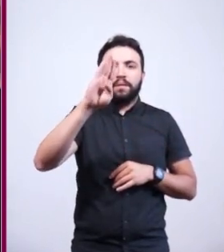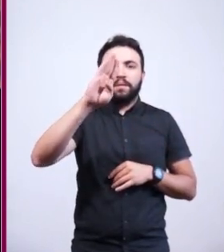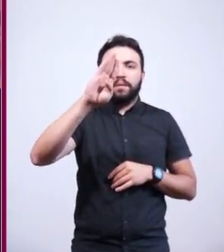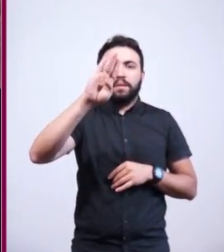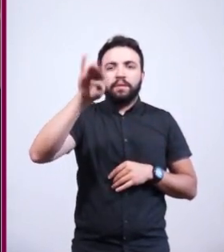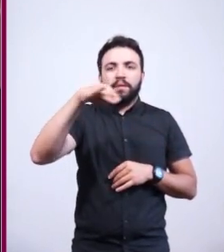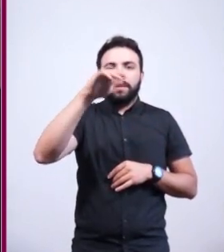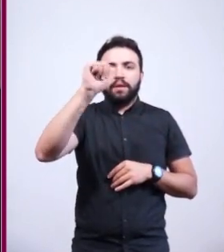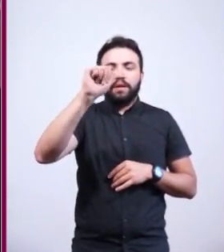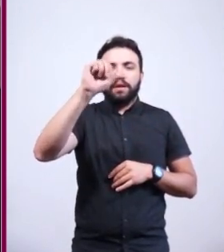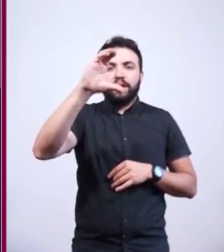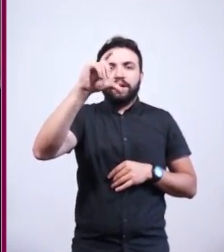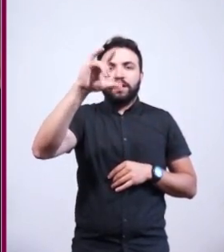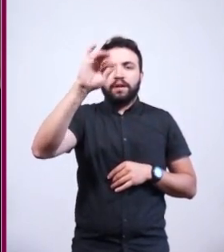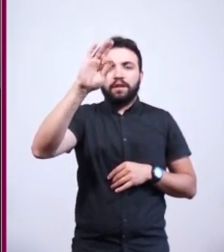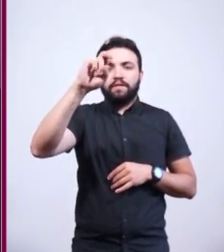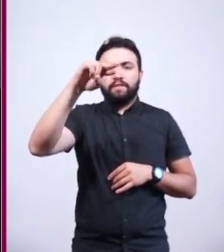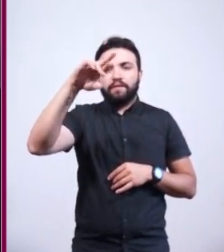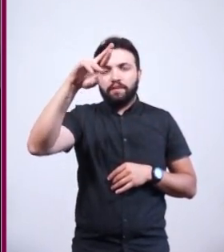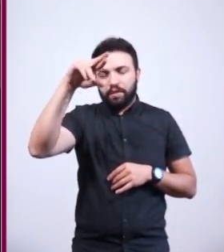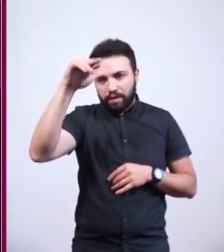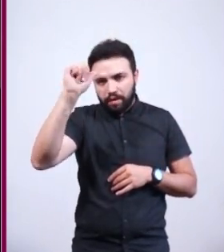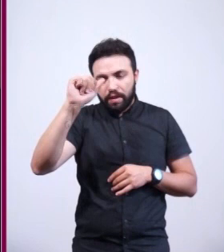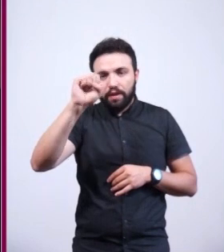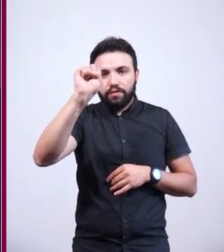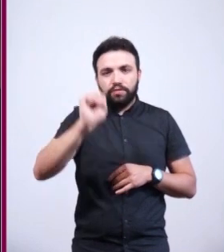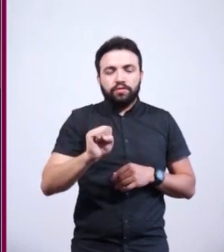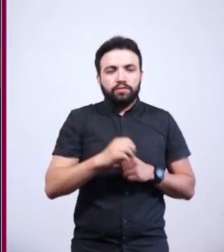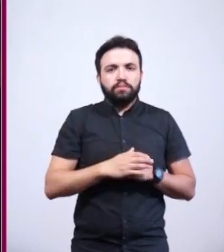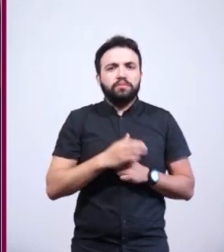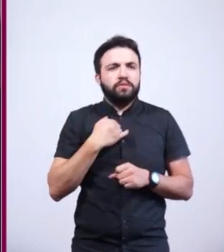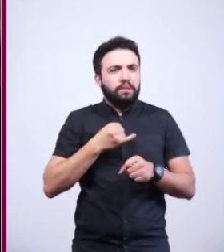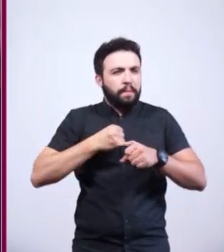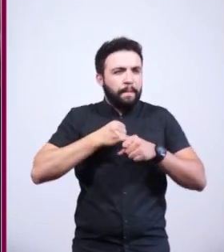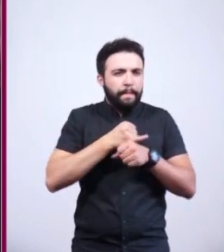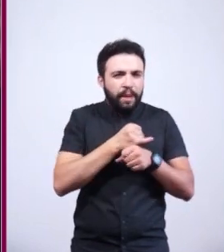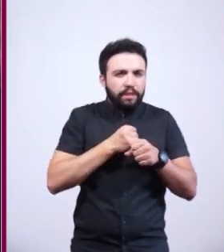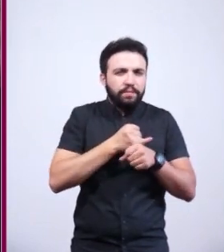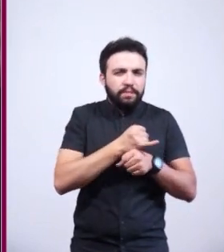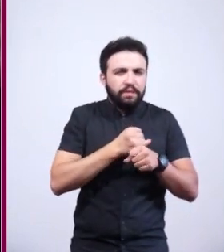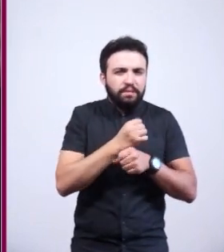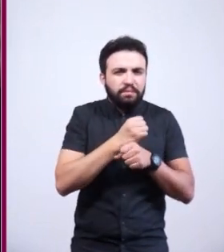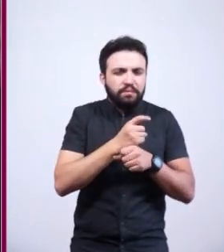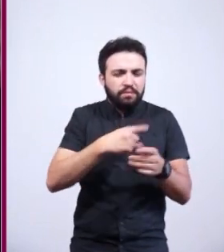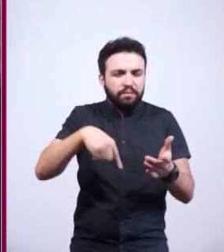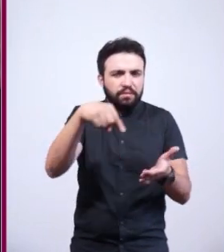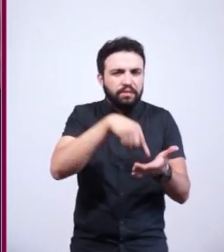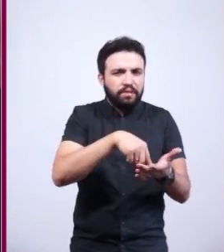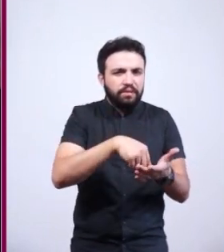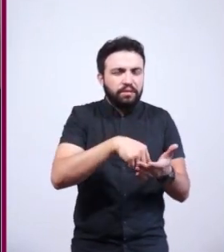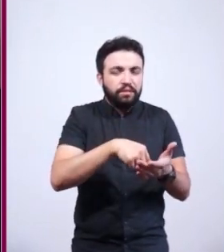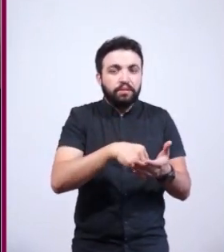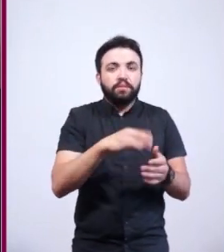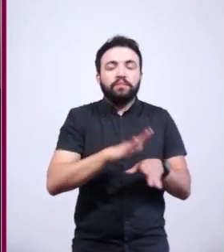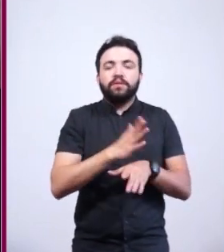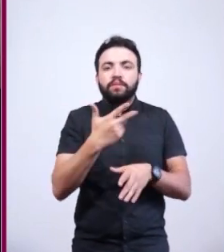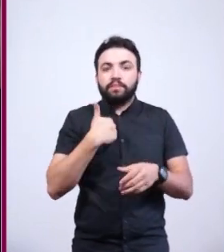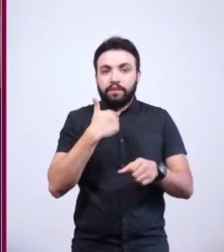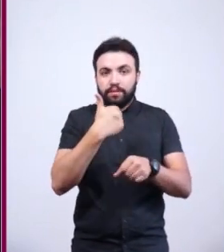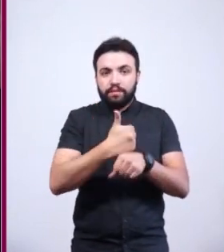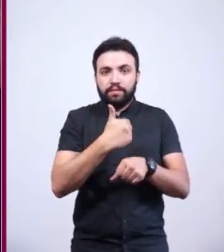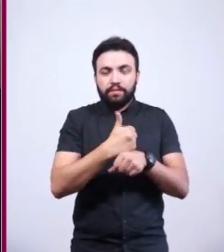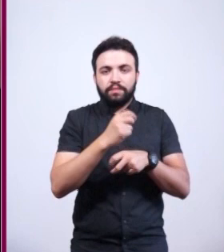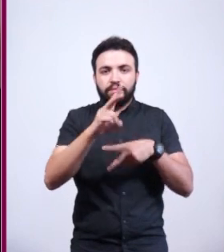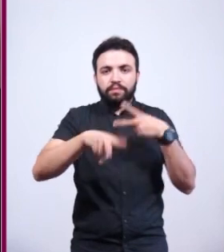Empecé a indagar acerca de este espacio, este lugar, El Triunfo, porque mi abuelo iba a la escuela de ese